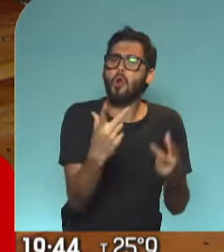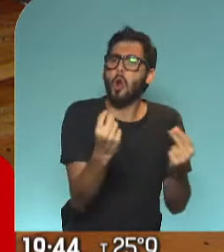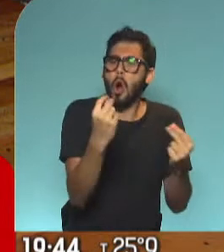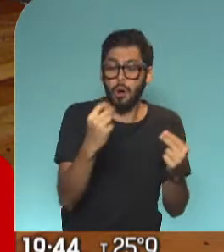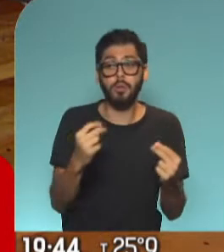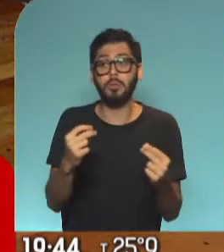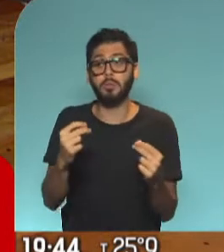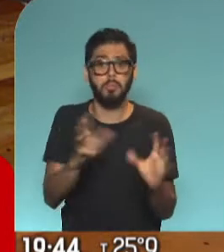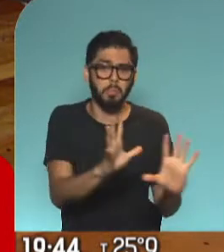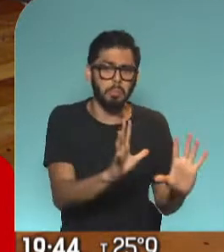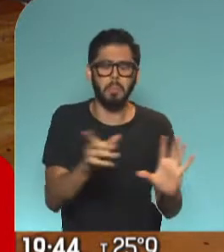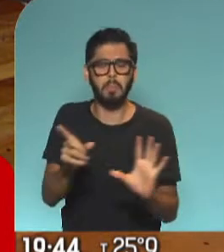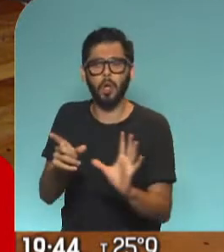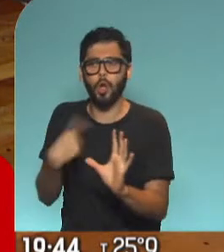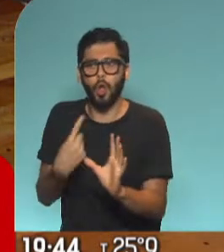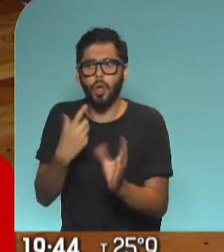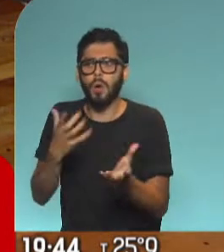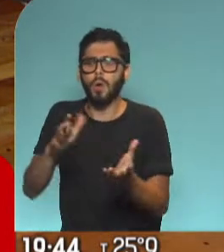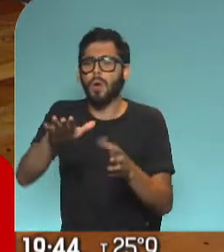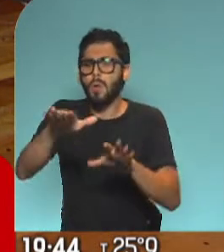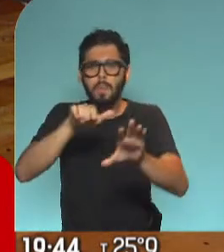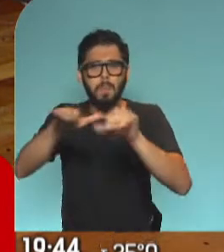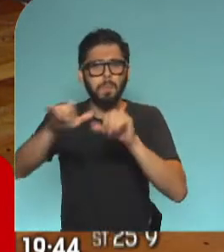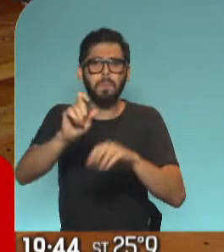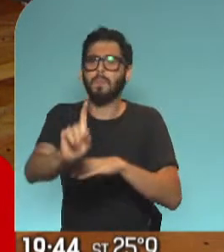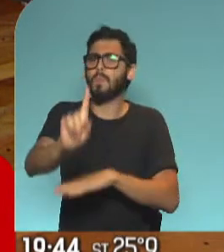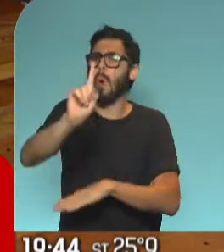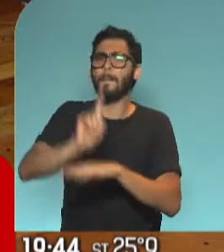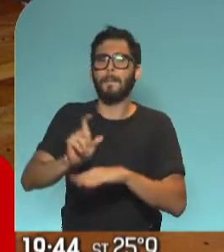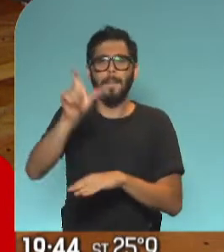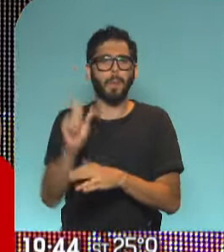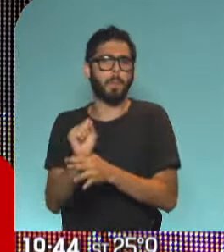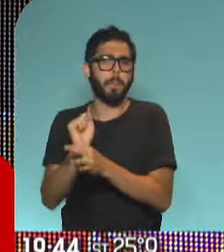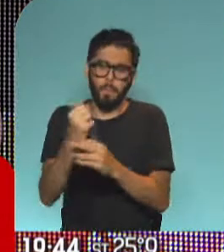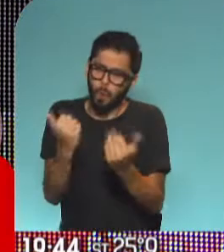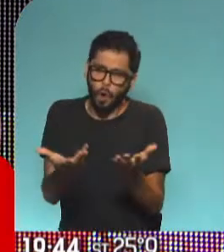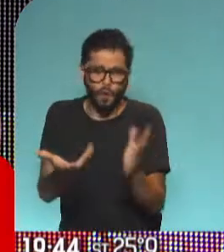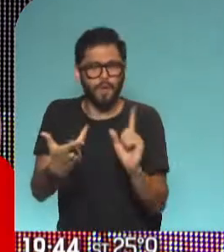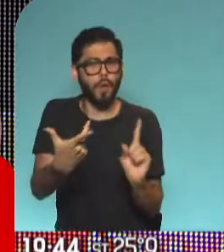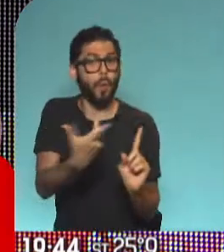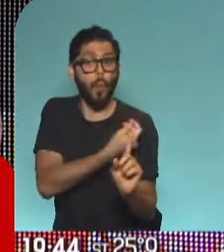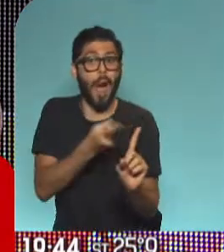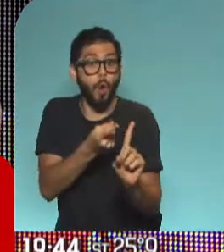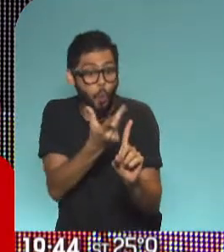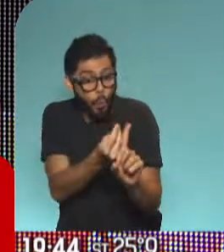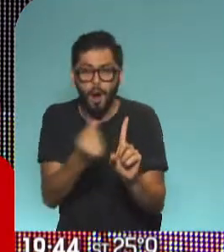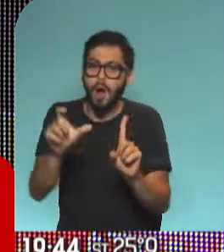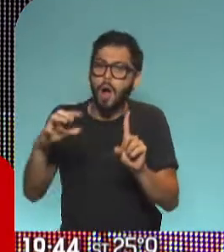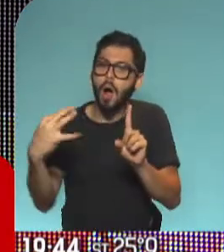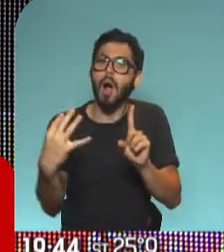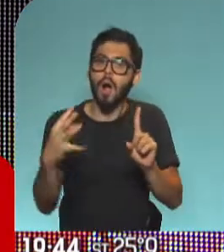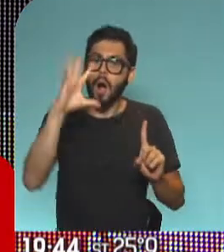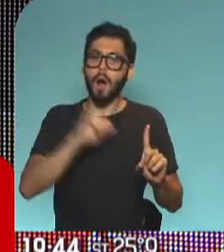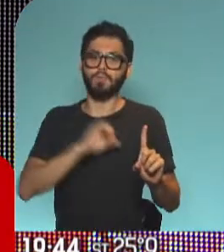son comunes que uno cite a personalidades para que la gente se anime. Entonces, la verdad